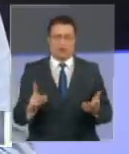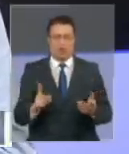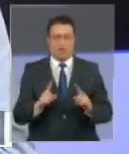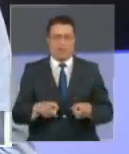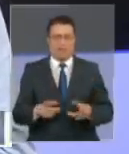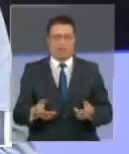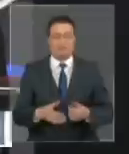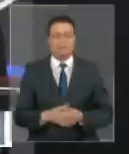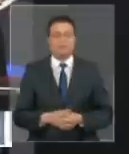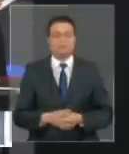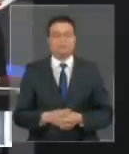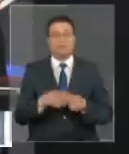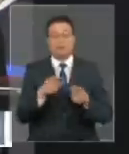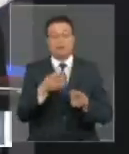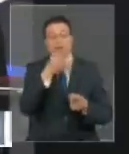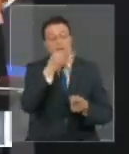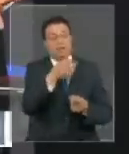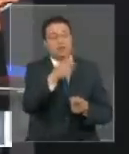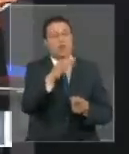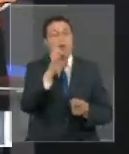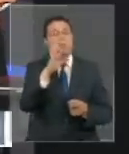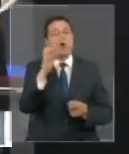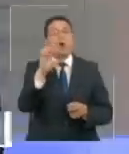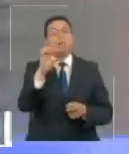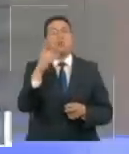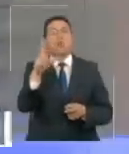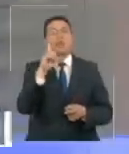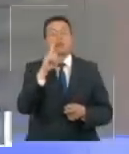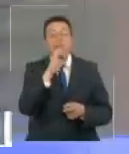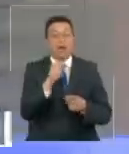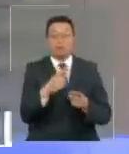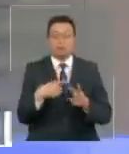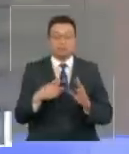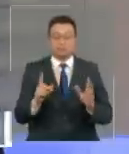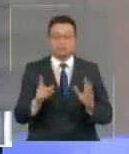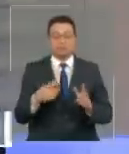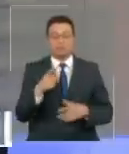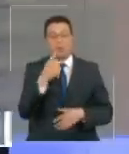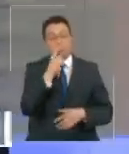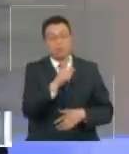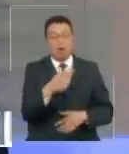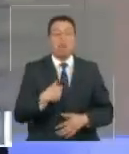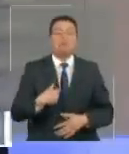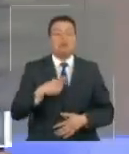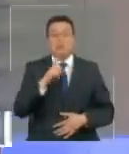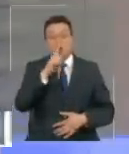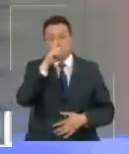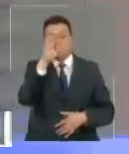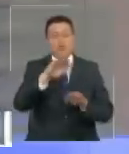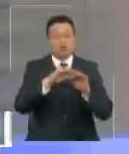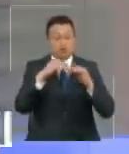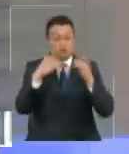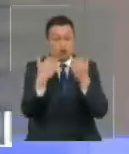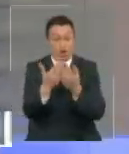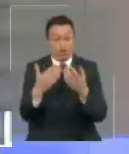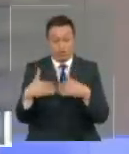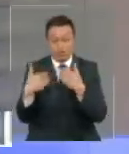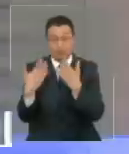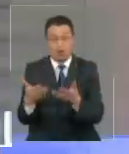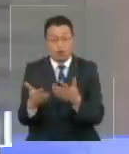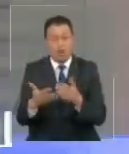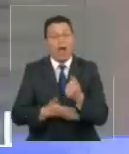preocuparse. Alcalde, cuando le dicen populista, ¿qué se puede responder a eso? Uno está acostumbrado, sobre todo en política, que todas las medidas que favorecen o que